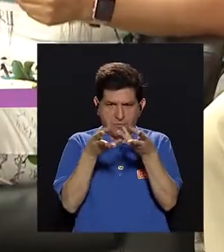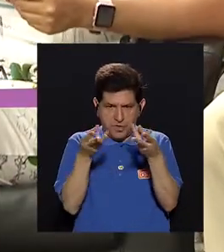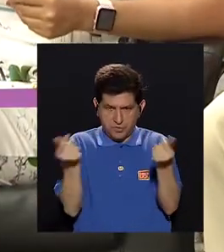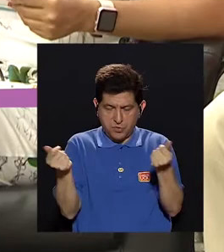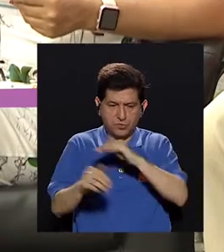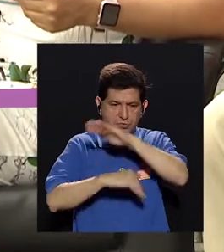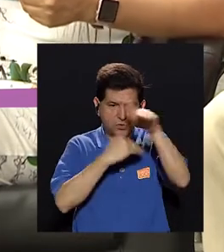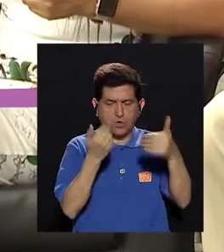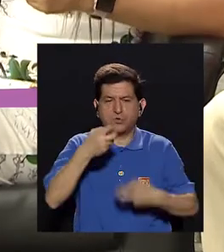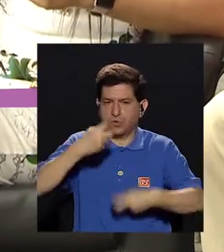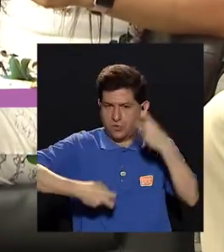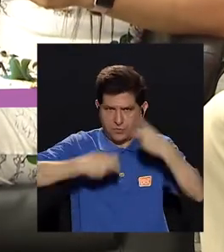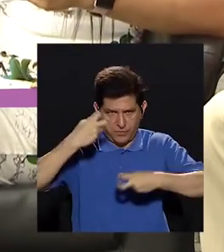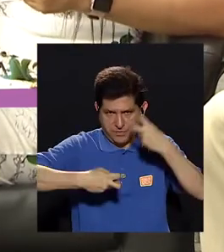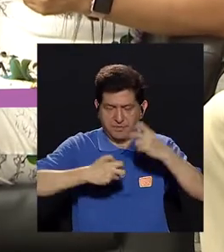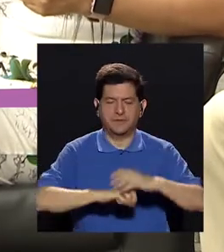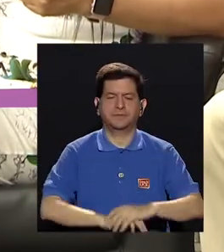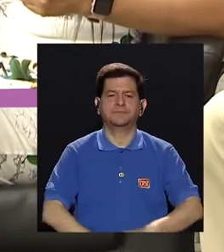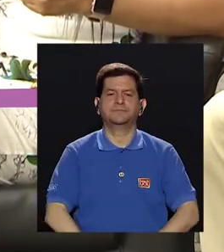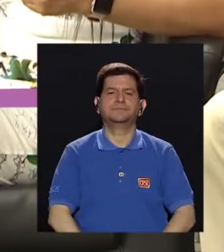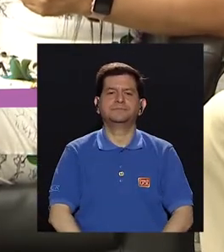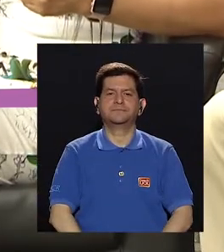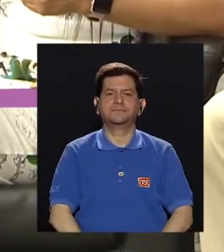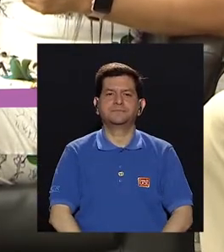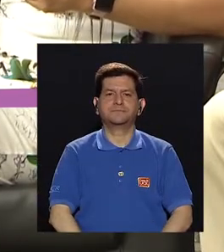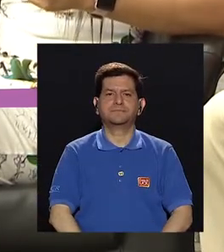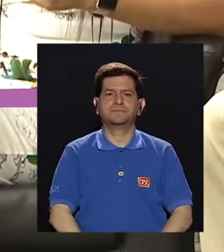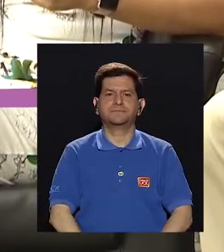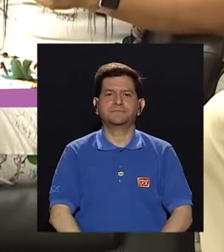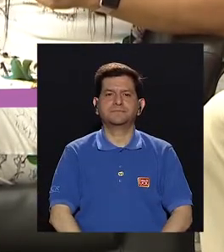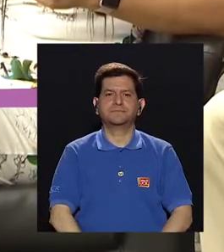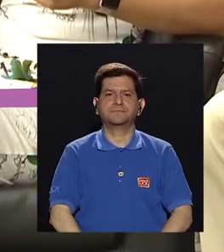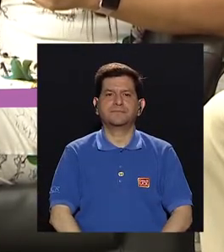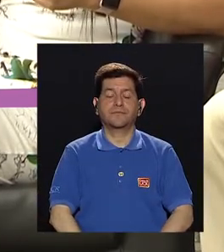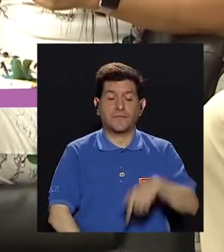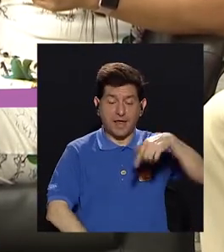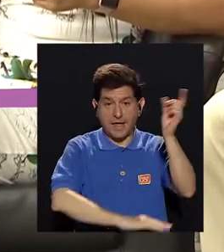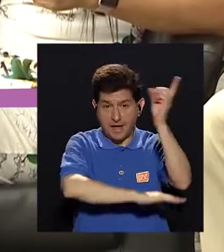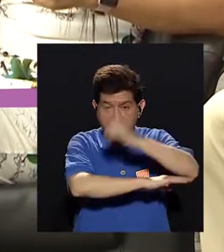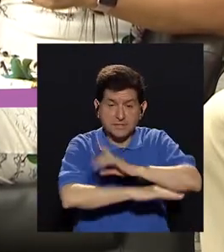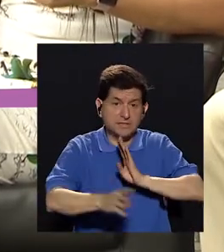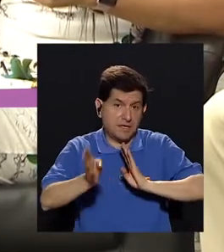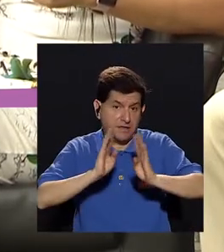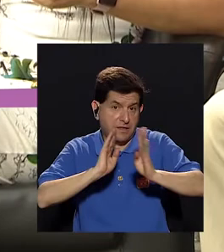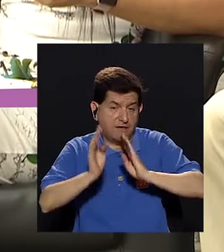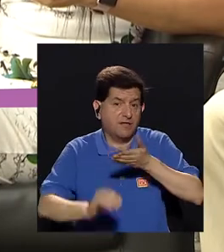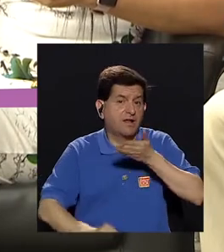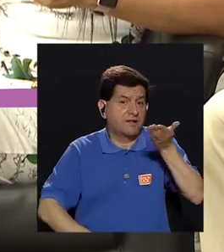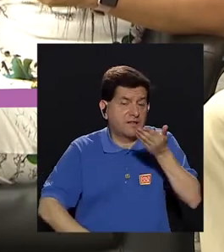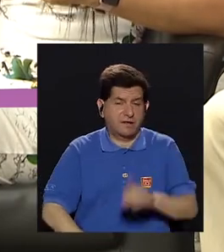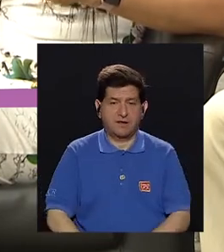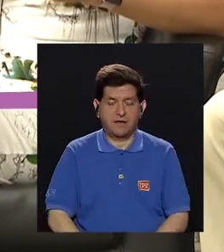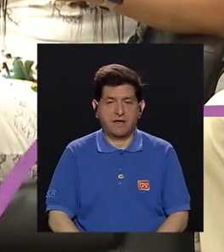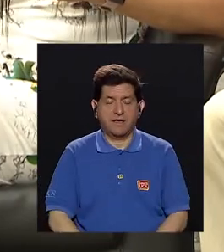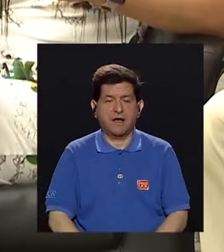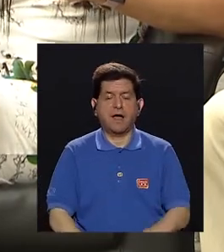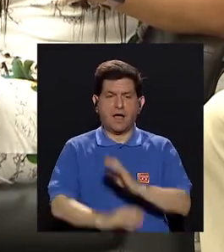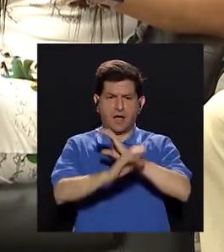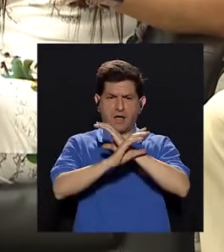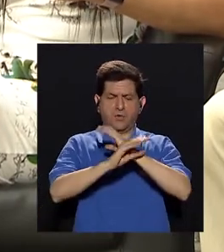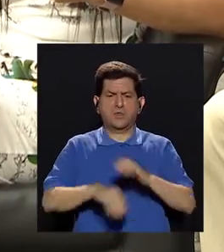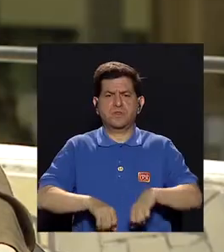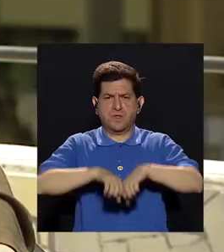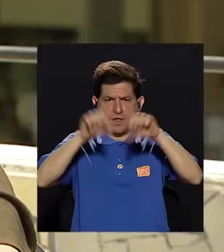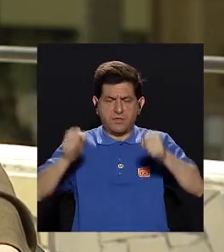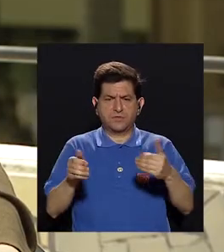Bueno, el día de hoy conversando acerca del autocuidado del sistema reproductor femenino. Para ello nos acompaña la doctora